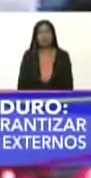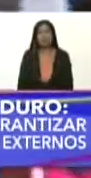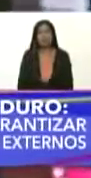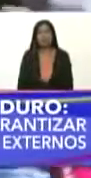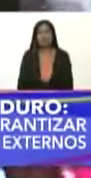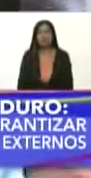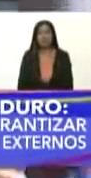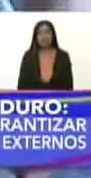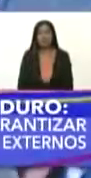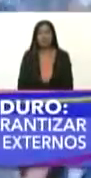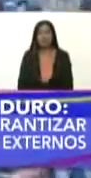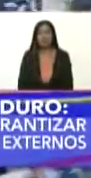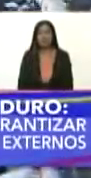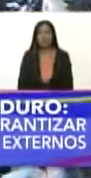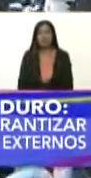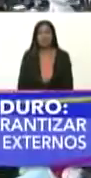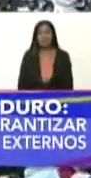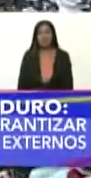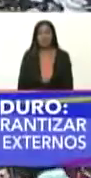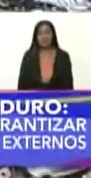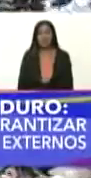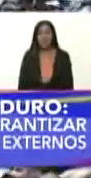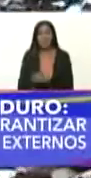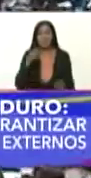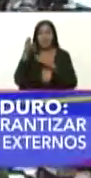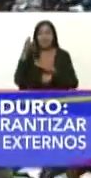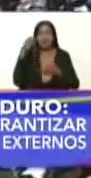¡Super bigote al ataque!